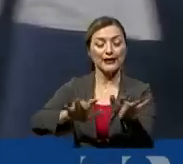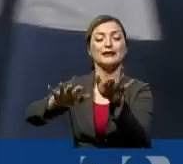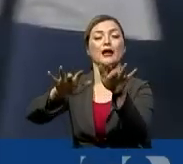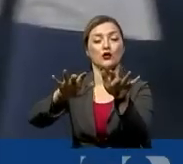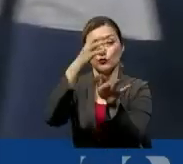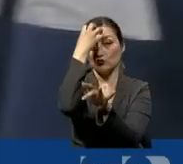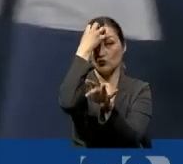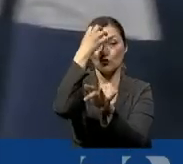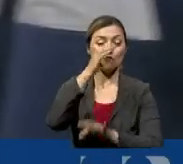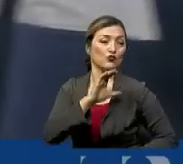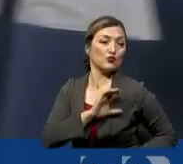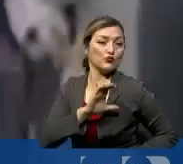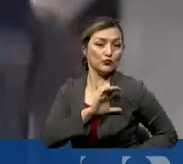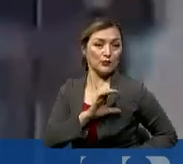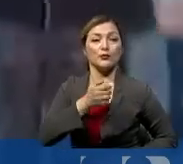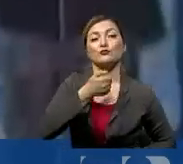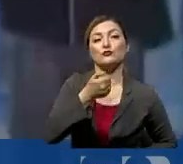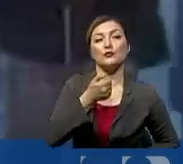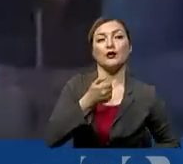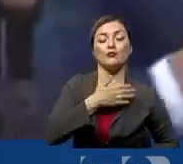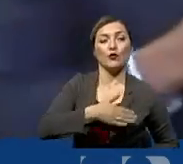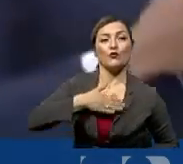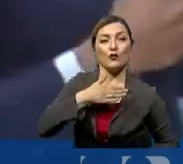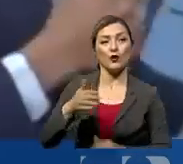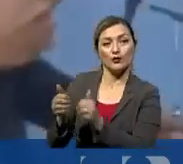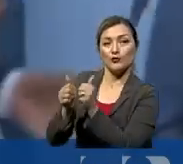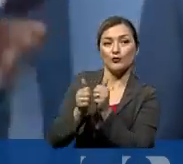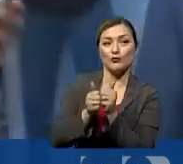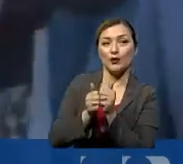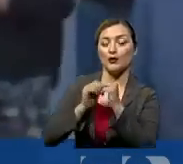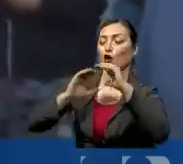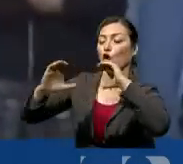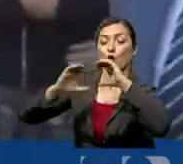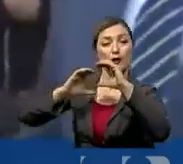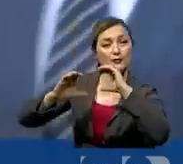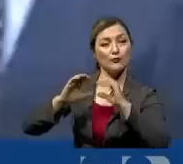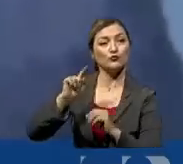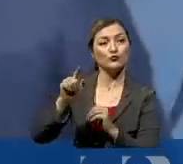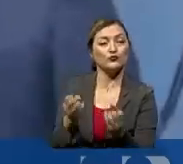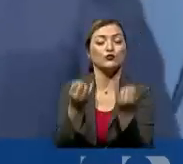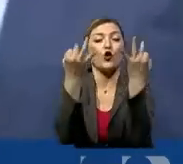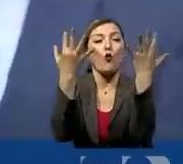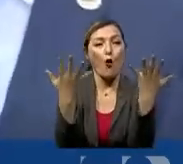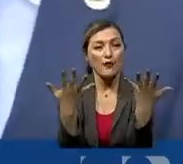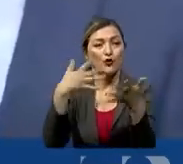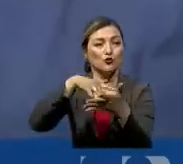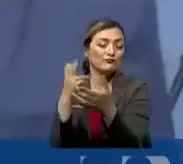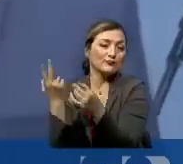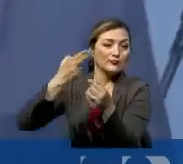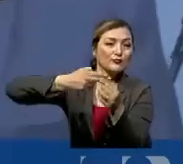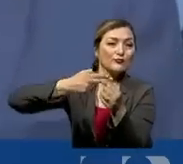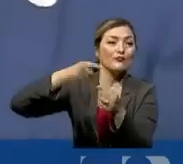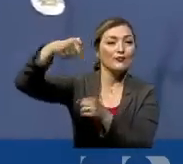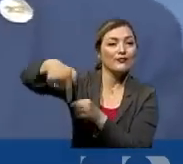de Educación, Luis Calle. Por favor, secretario, si me acompaña por este lado, conversemos un poquito. Bueno, ¿cuántos son los estudiantes que hoy inician clases en